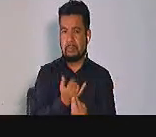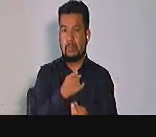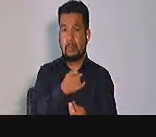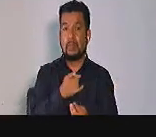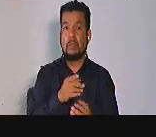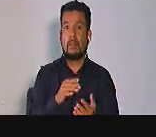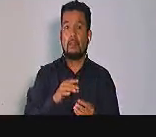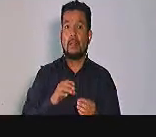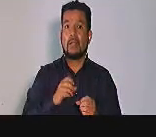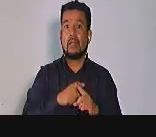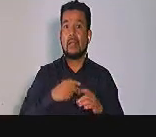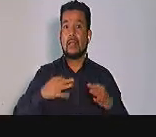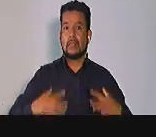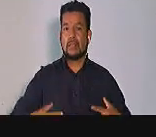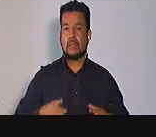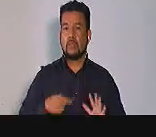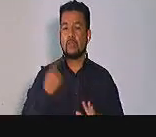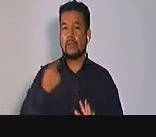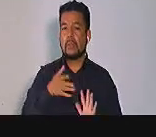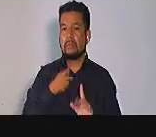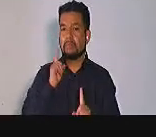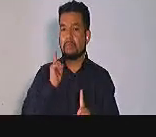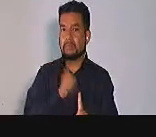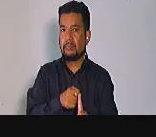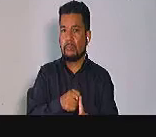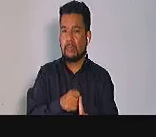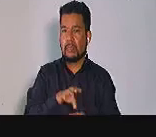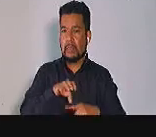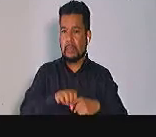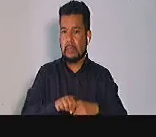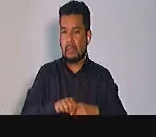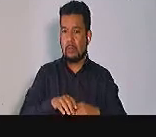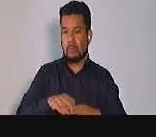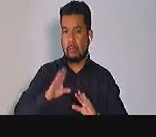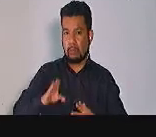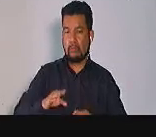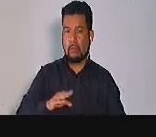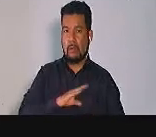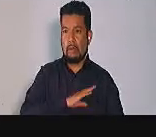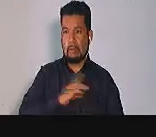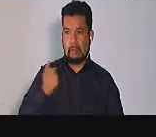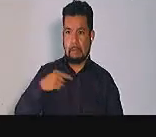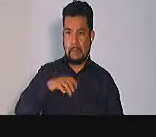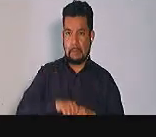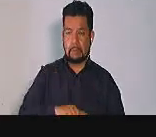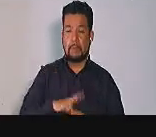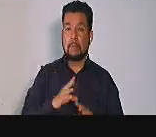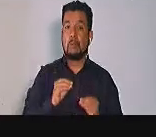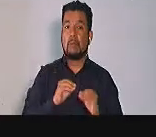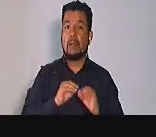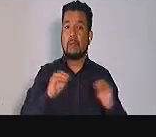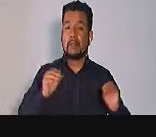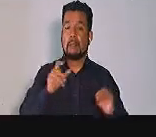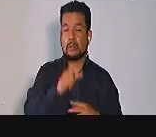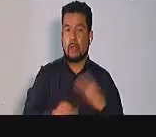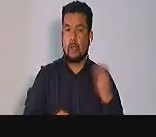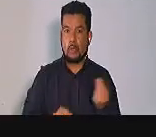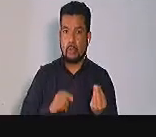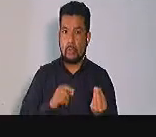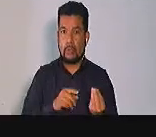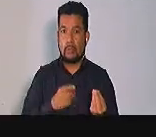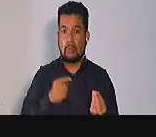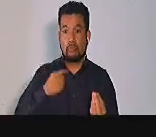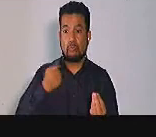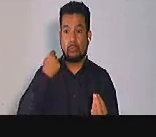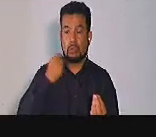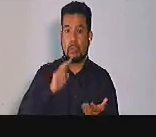encontramos en sesiones extraordinarias solamente para lo que nos ha citado el Ejecutivo. pero aclararle a los concejales de que